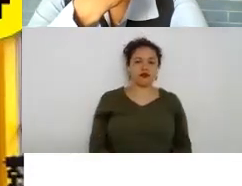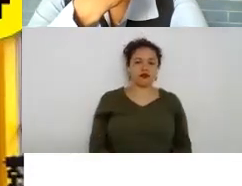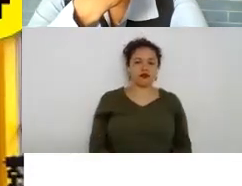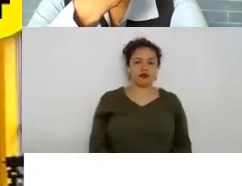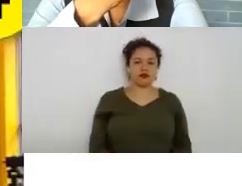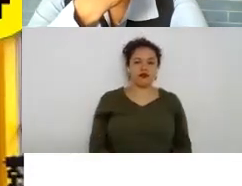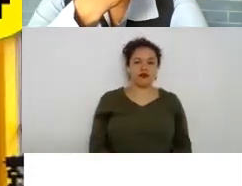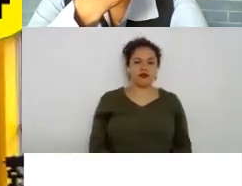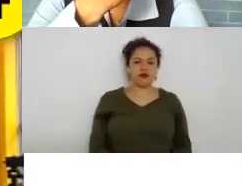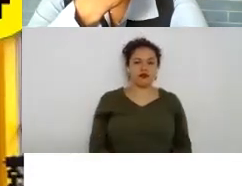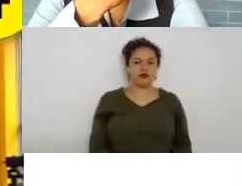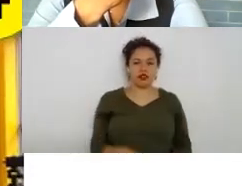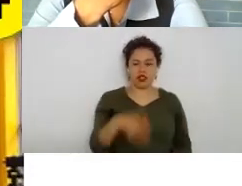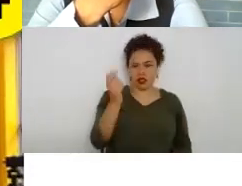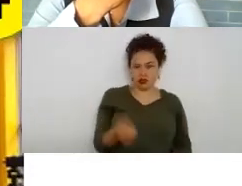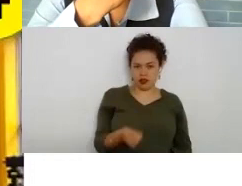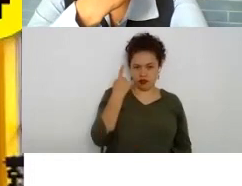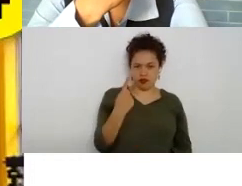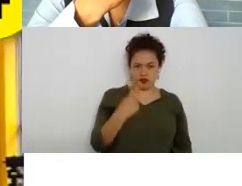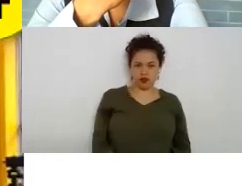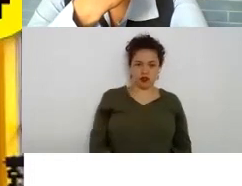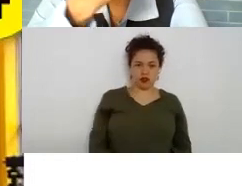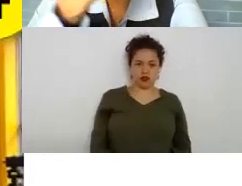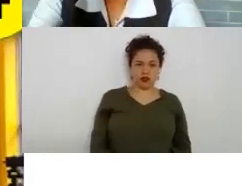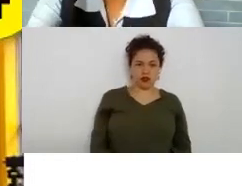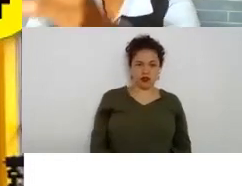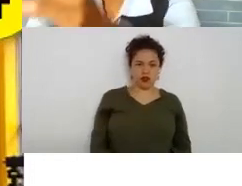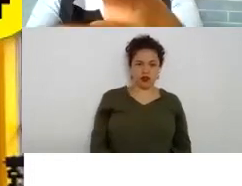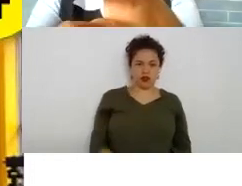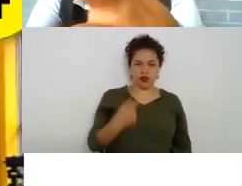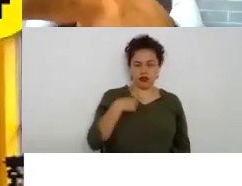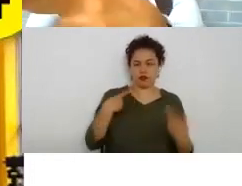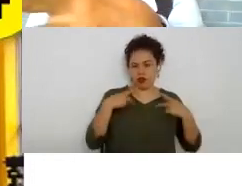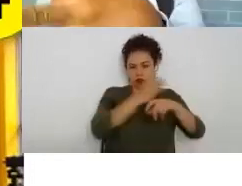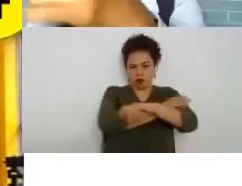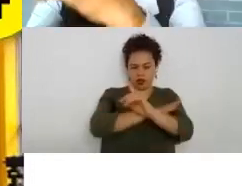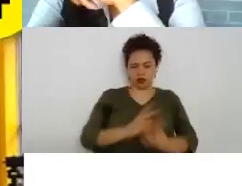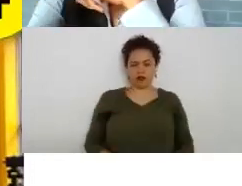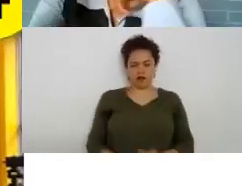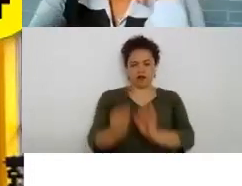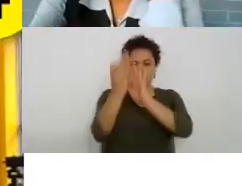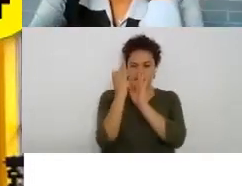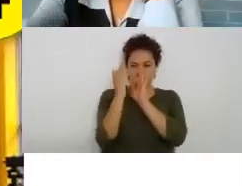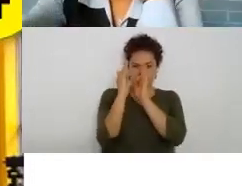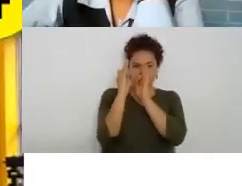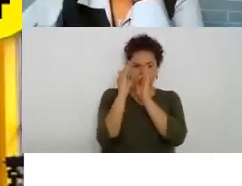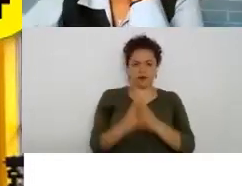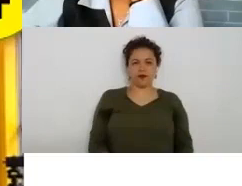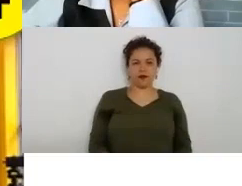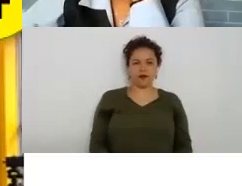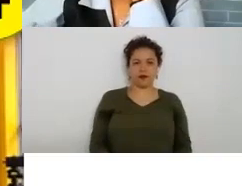paso 1, me voy a posicionar de frente con mi compañero. ¿De acuerdo? Voy